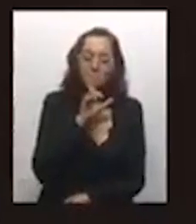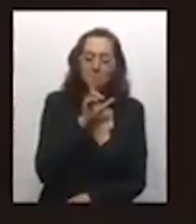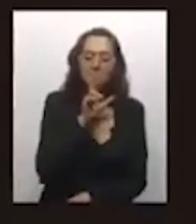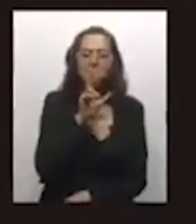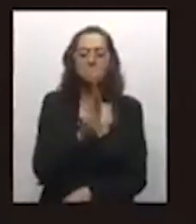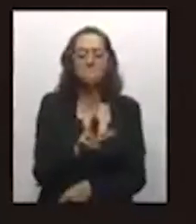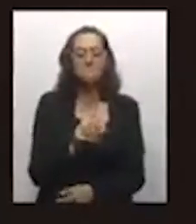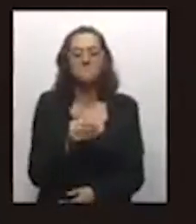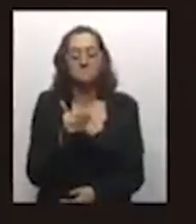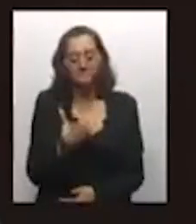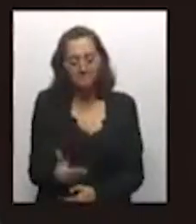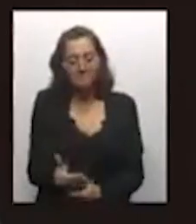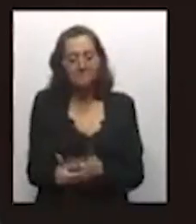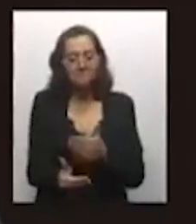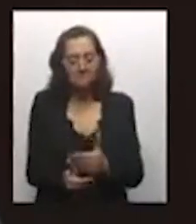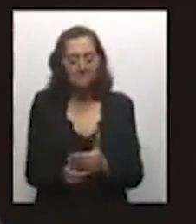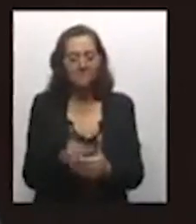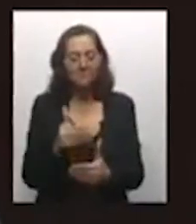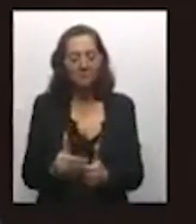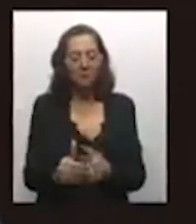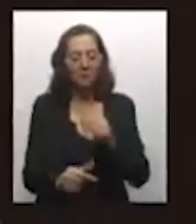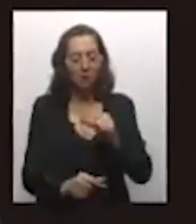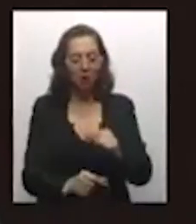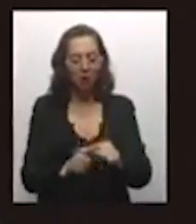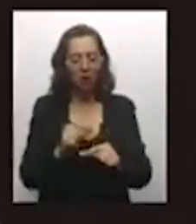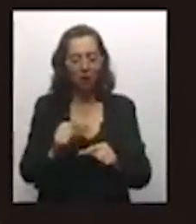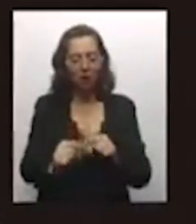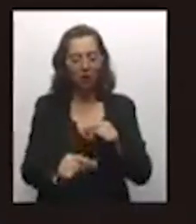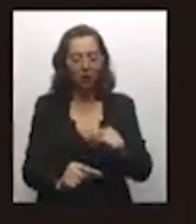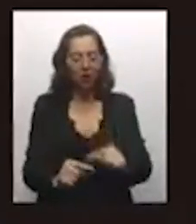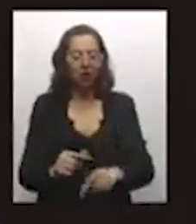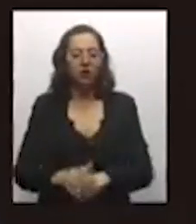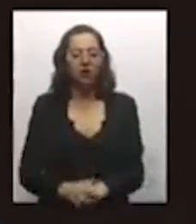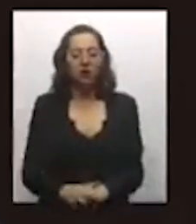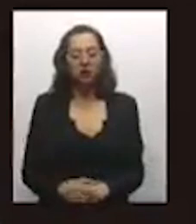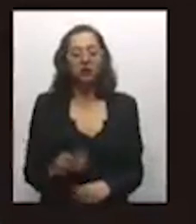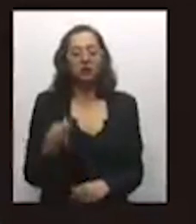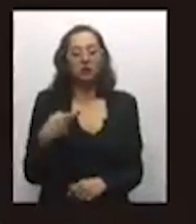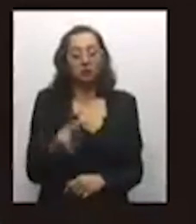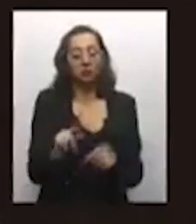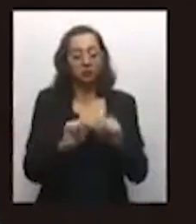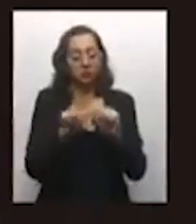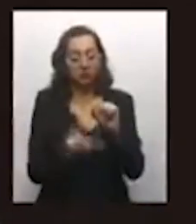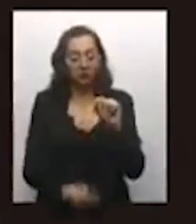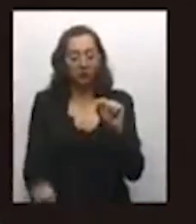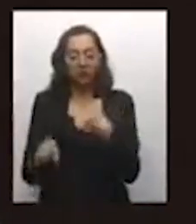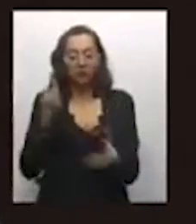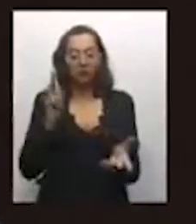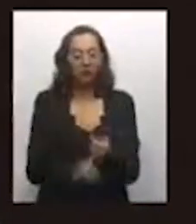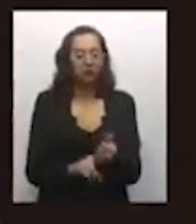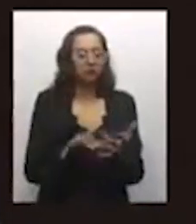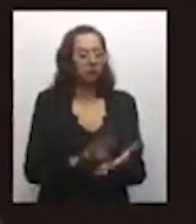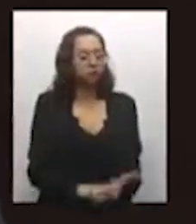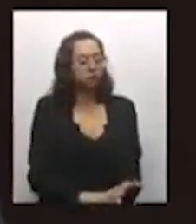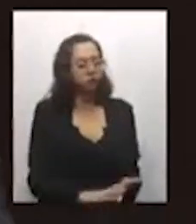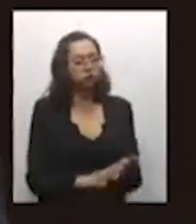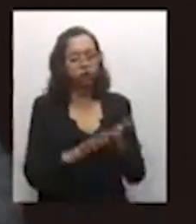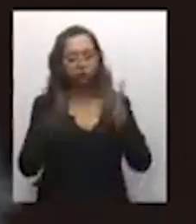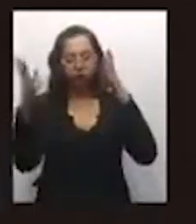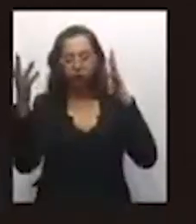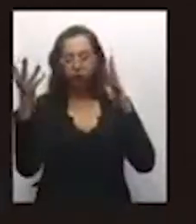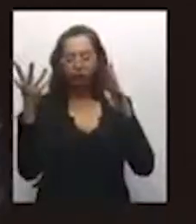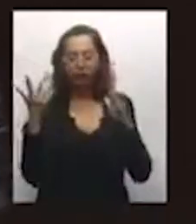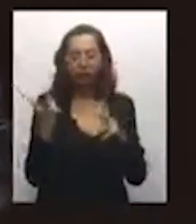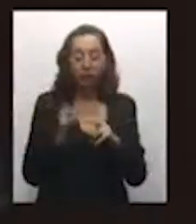paulatinamente pero los niveles de violencia que conocemos en nuestro país no tienen su origen